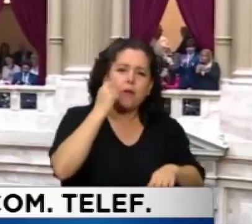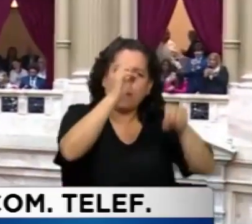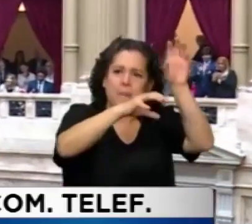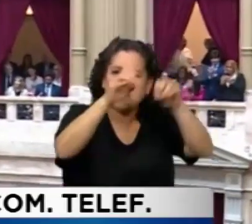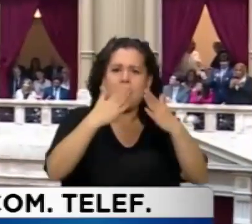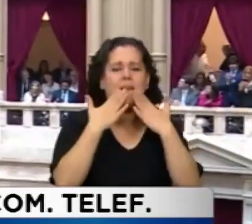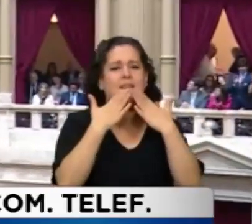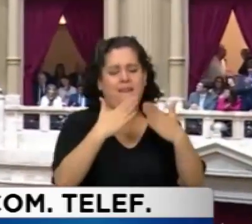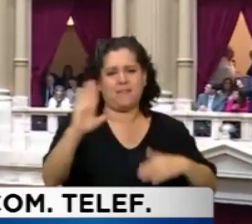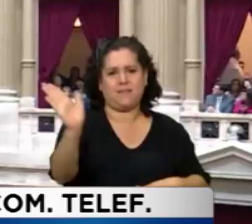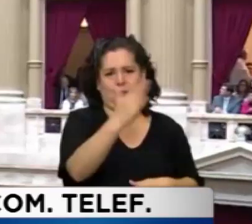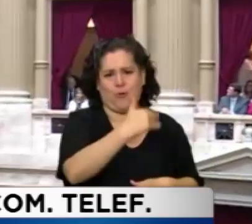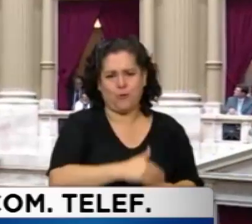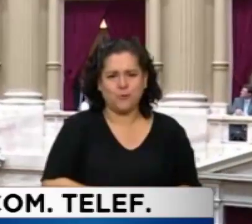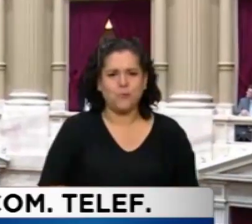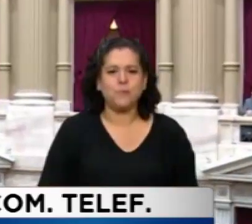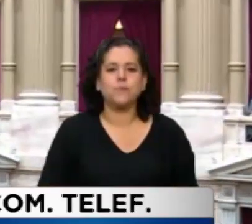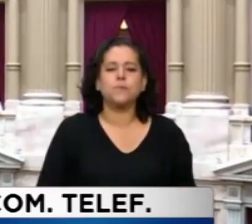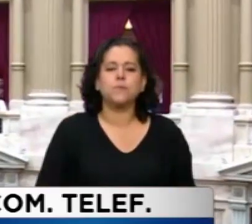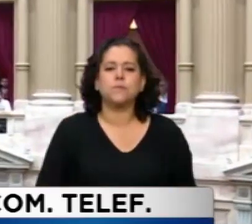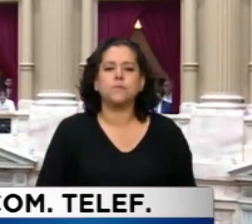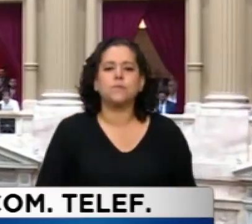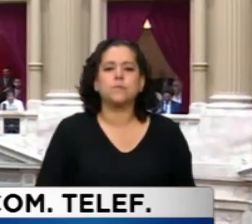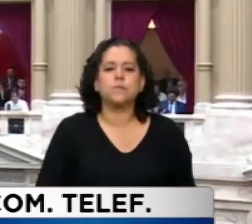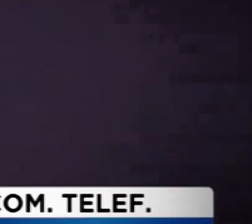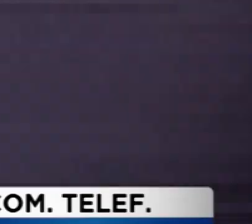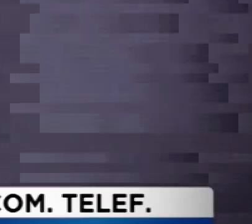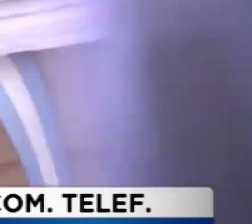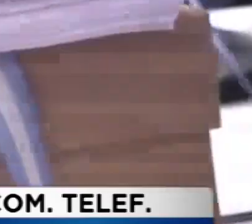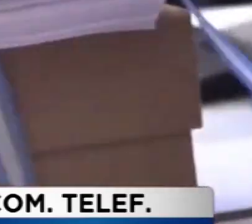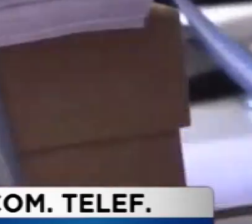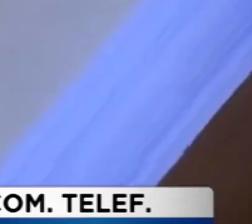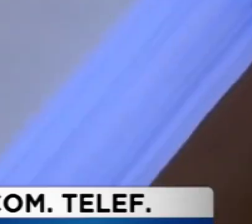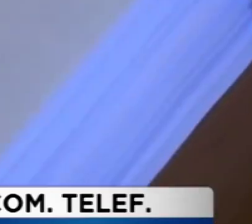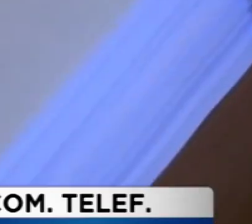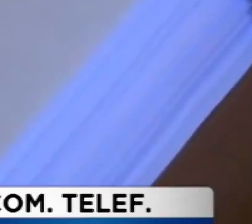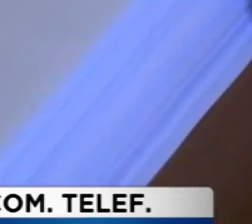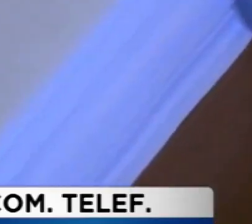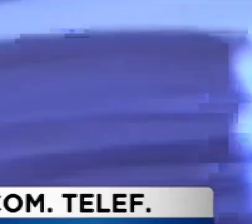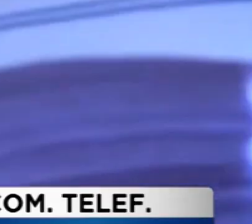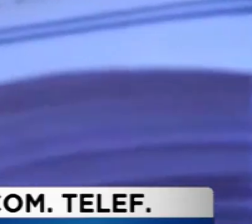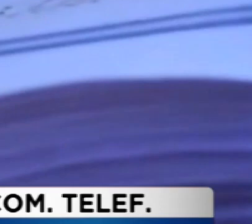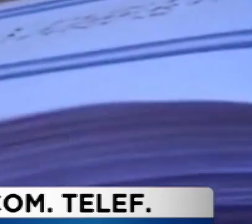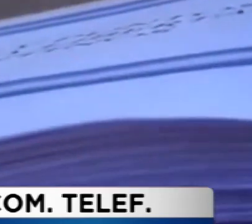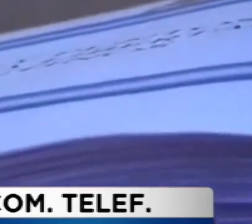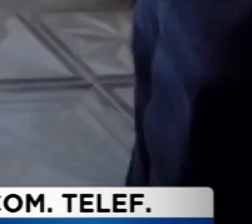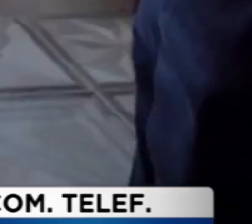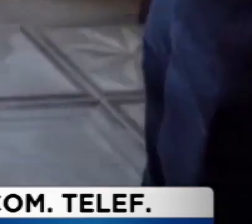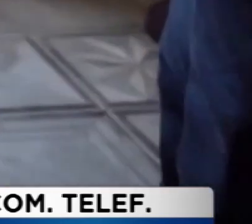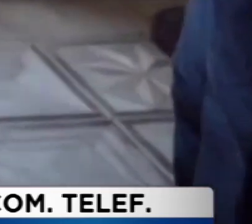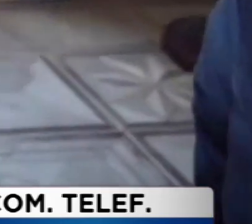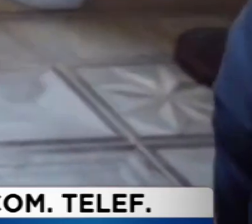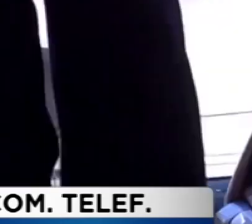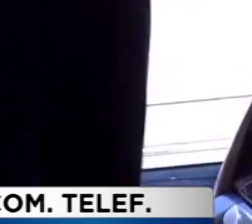lugar donde se tienen que debatir, digamos, leyes tan importantes y trascendentes para nuestro país. Estamos